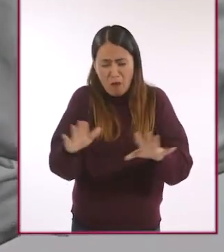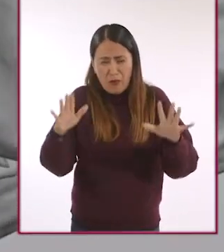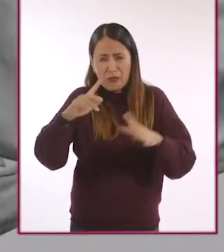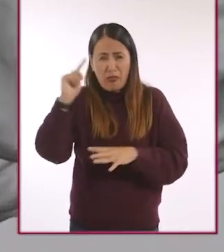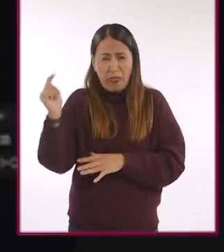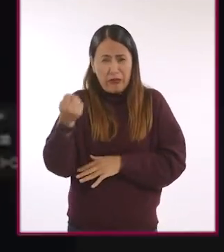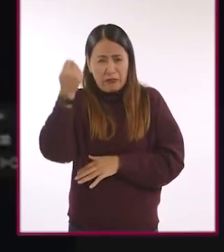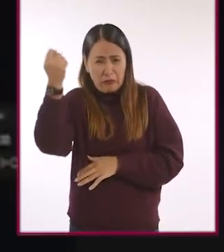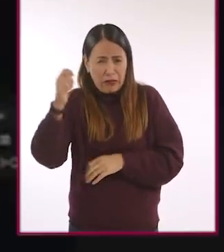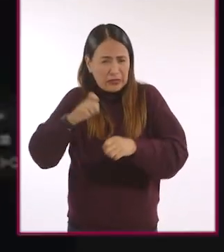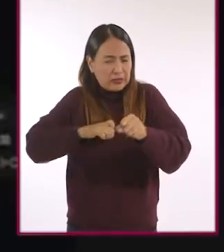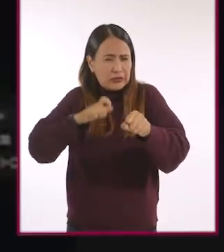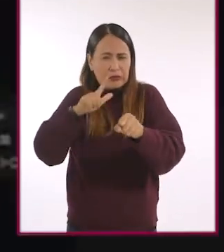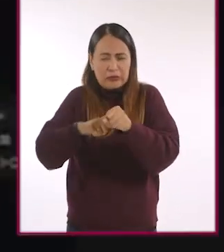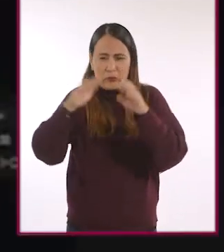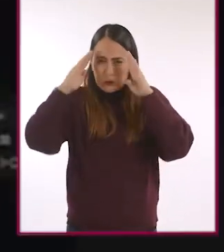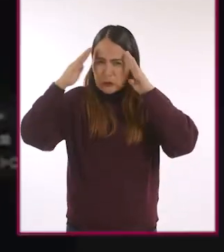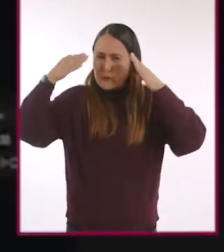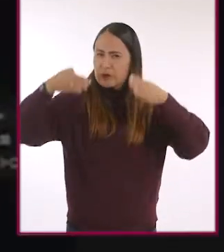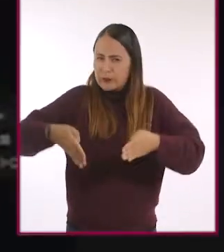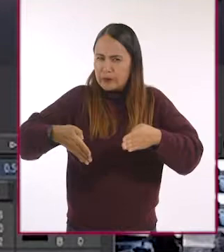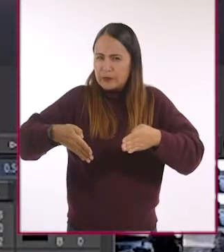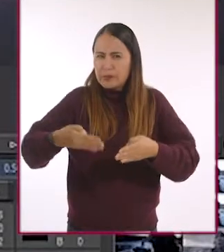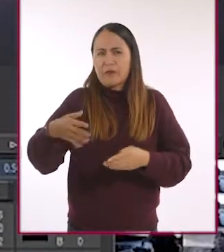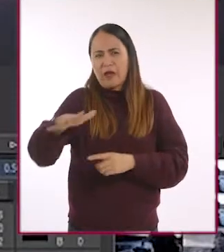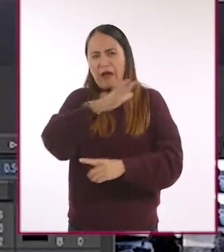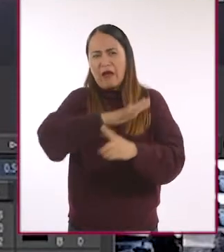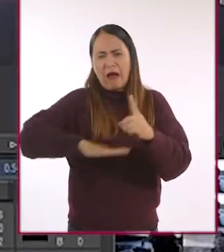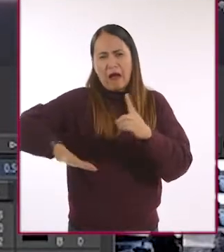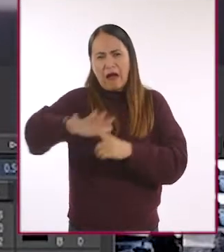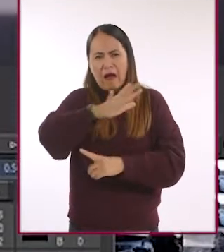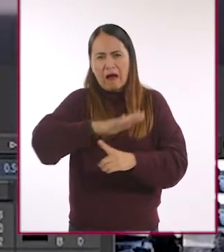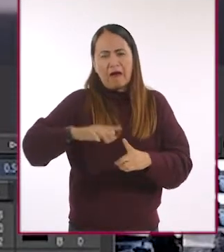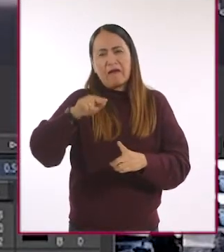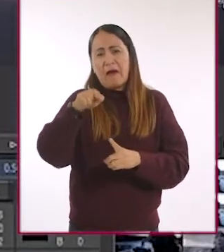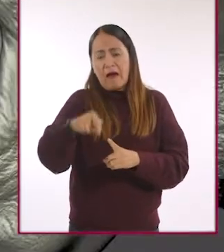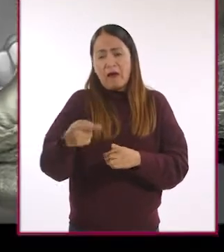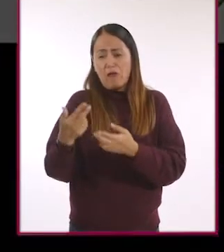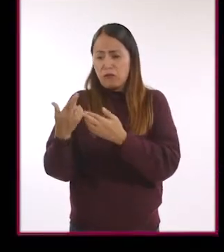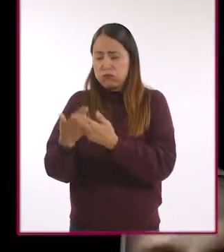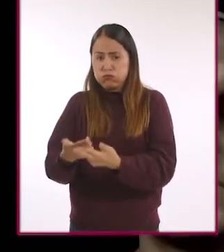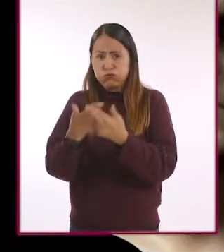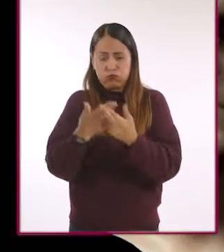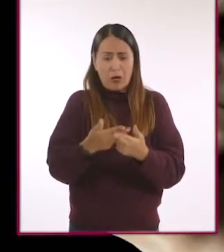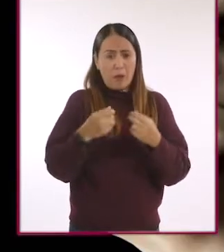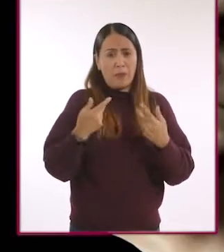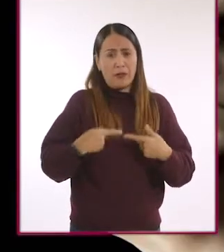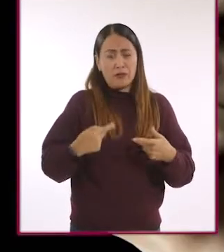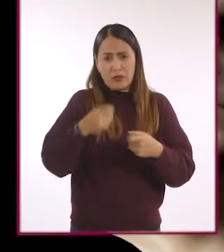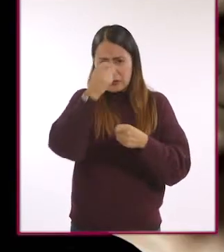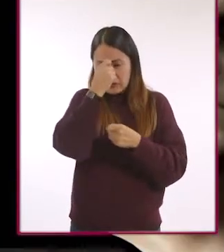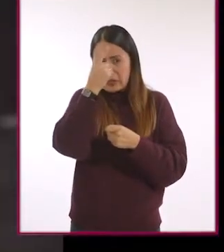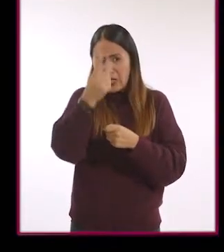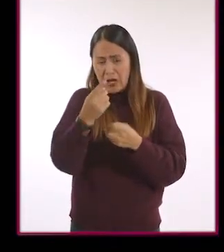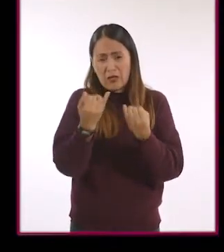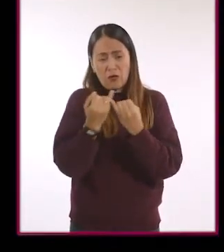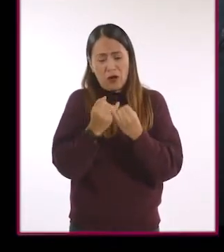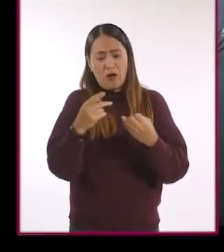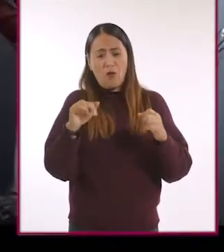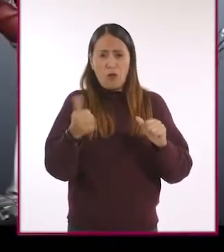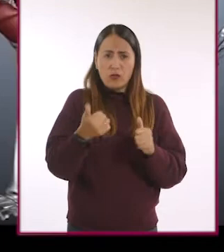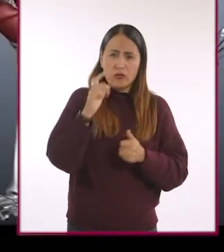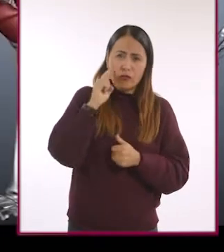y tecnología especializada. Se genera un entorno de Big Data nutrido, tanto por creadores como consumidores de